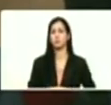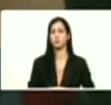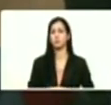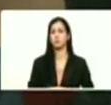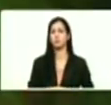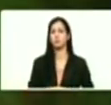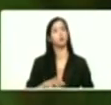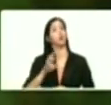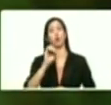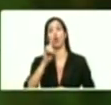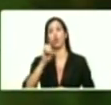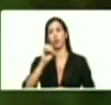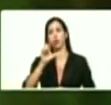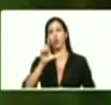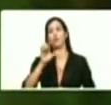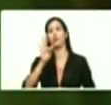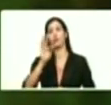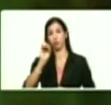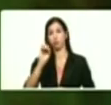Rodolfo Medina